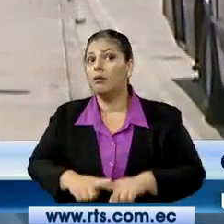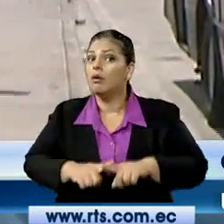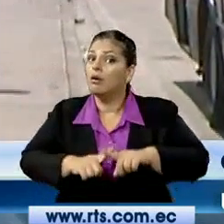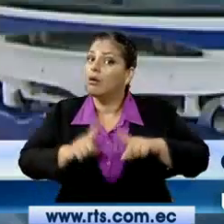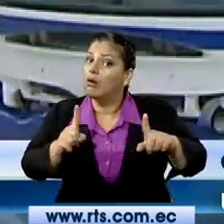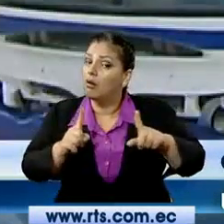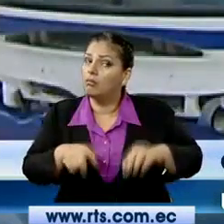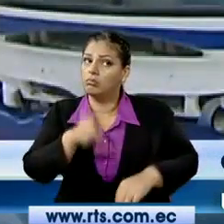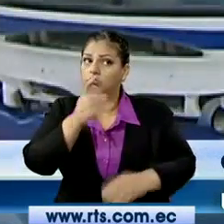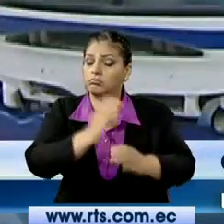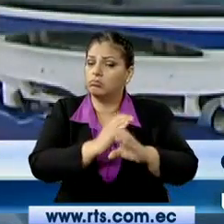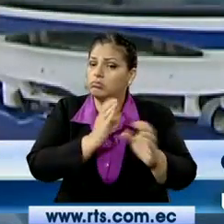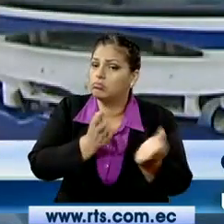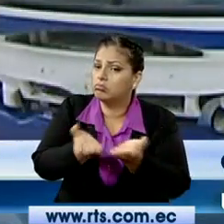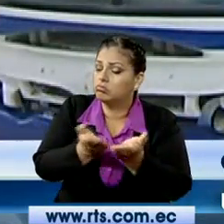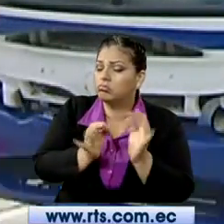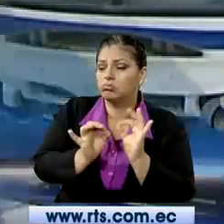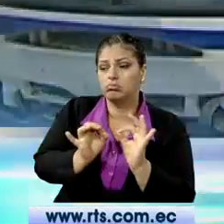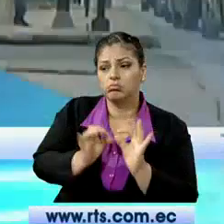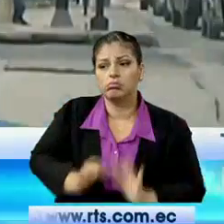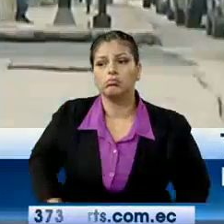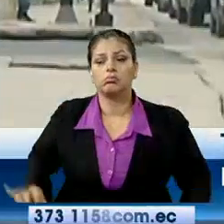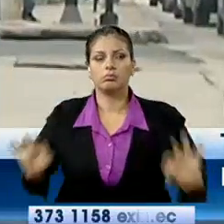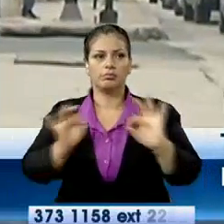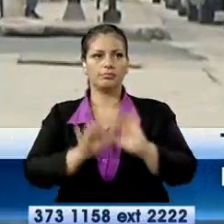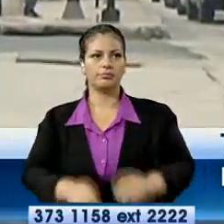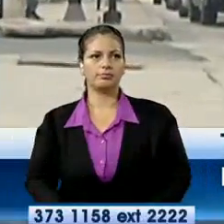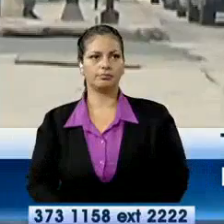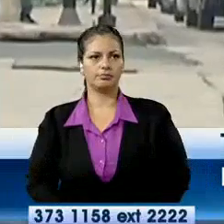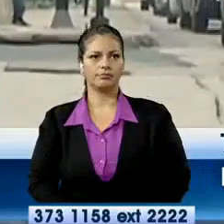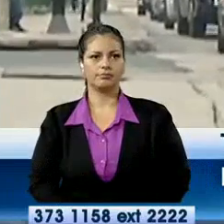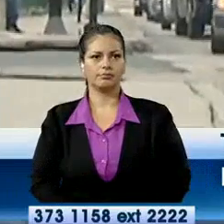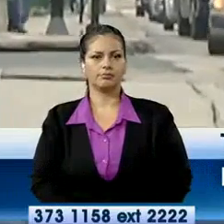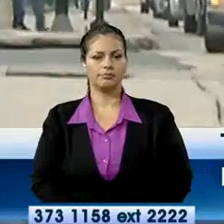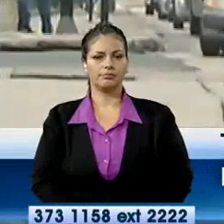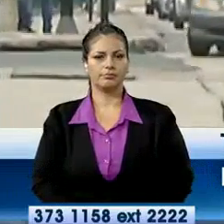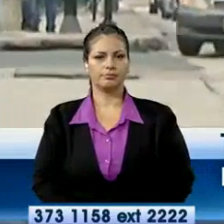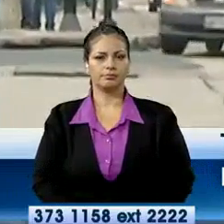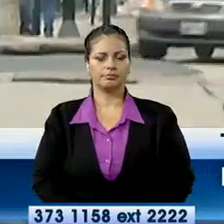debidamente adecuados recibirán sanciones, según la autoridad de tránsito. Informó Julio César Saona.